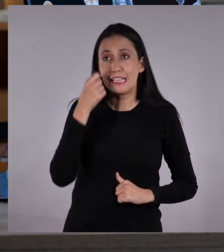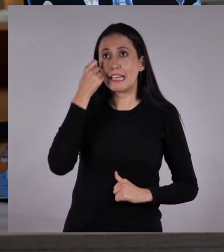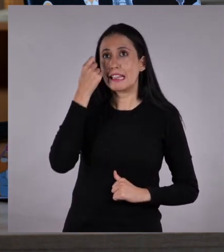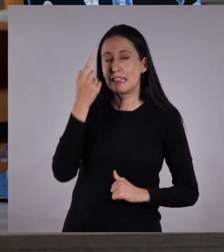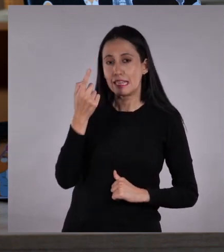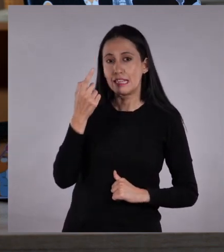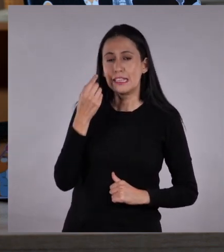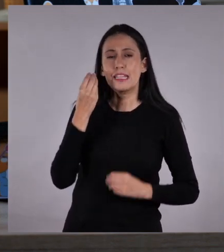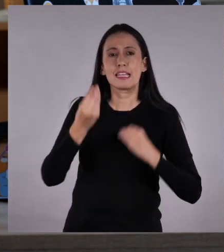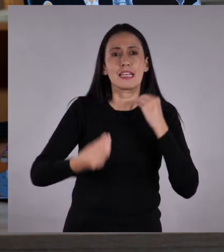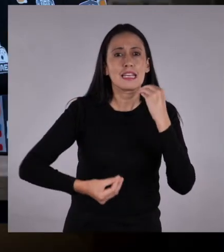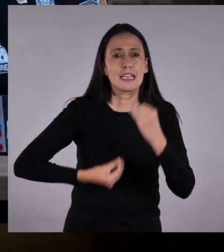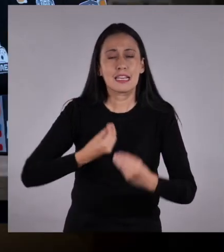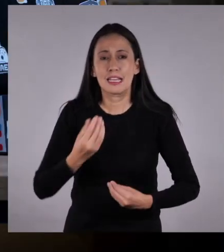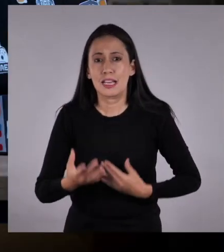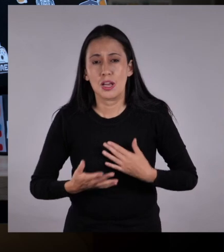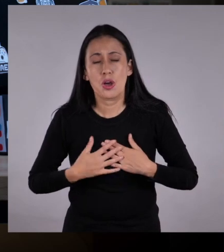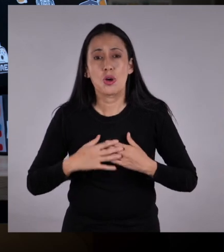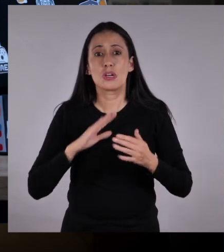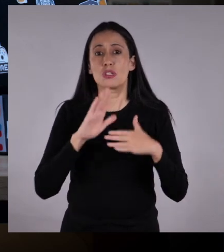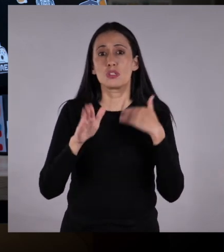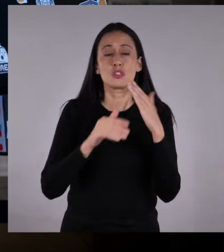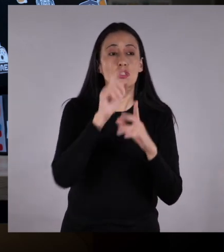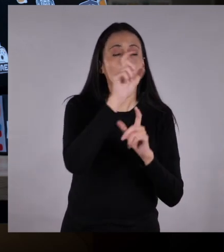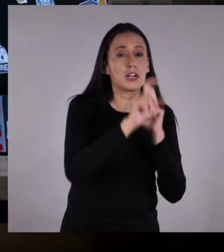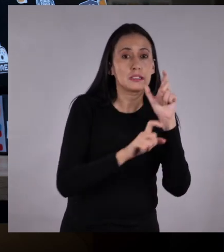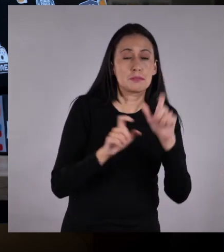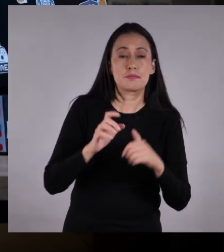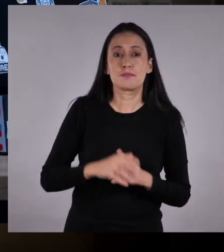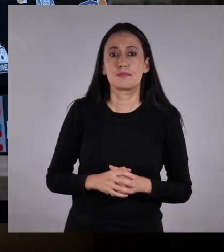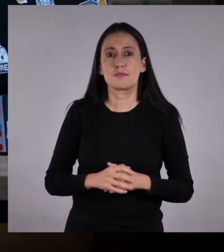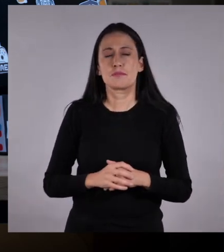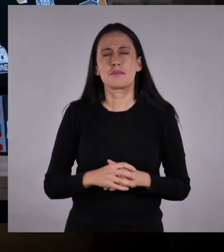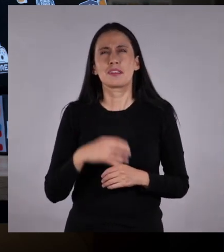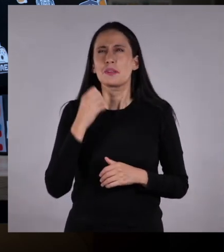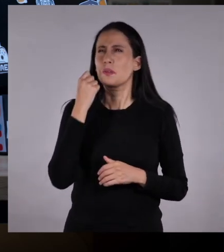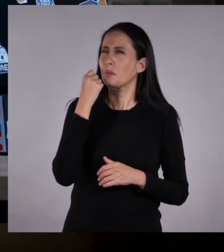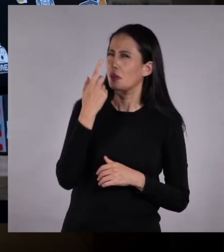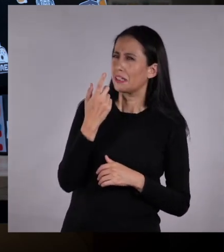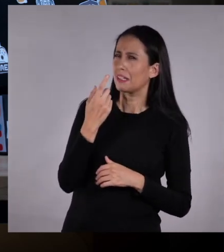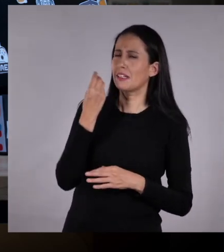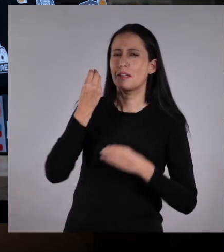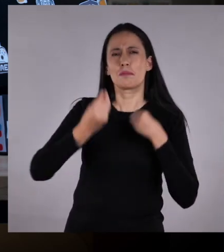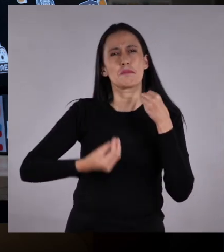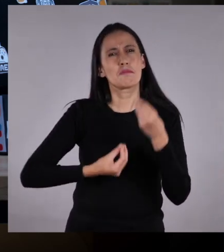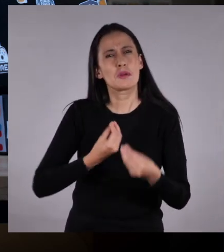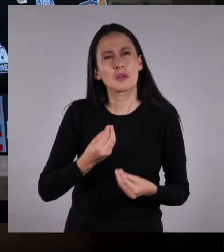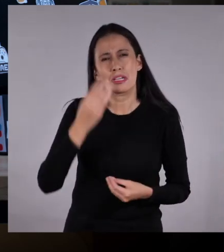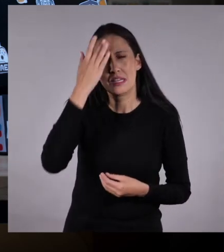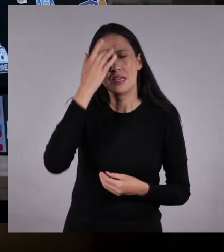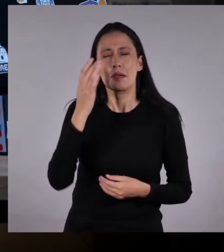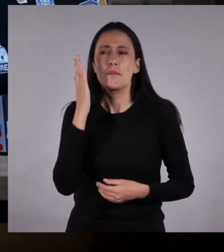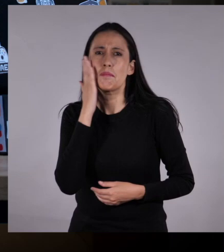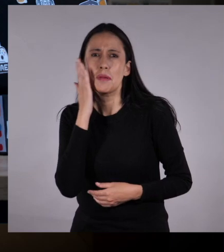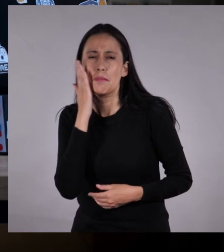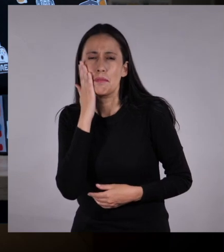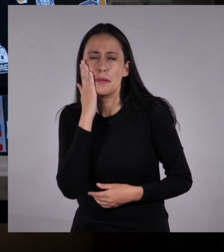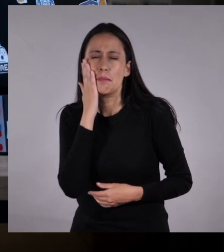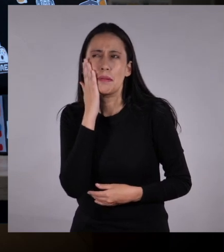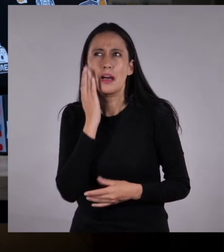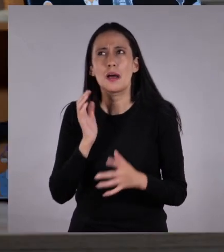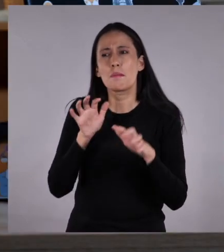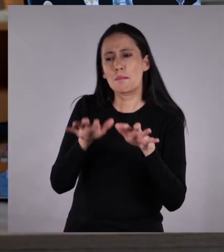las personas. No entendía por qué mi mamá, que también quería mucho a nuestro perrito, no lloraba como